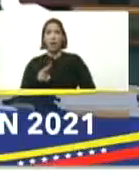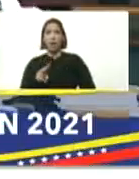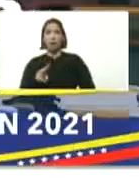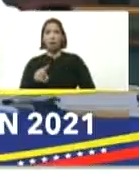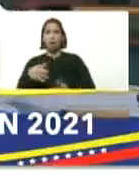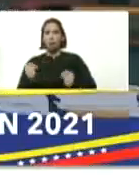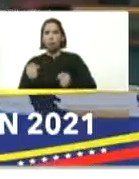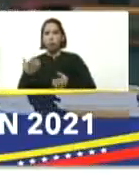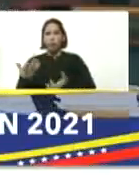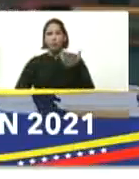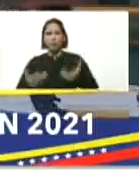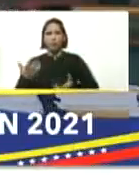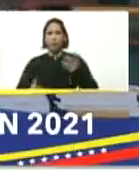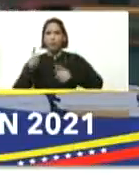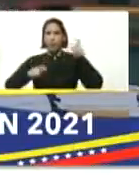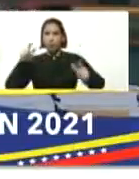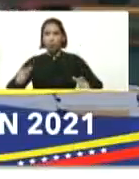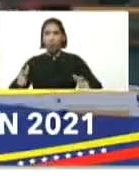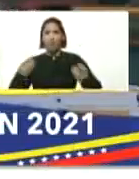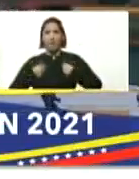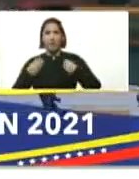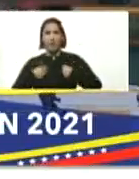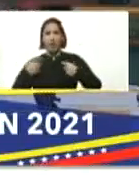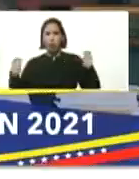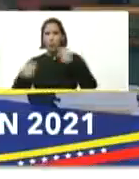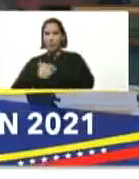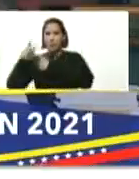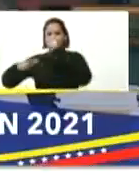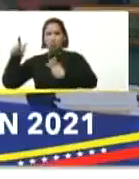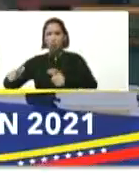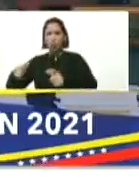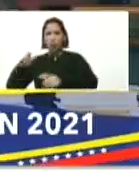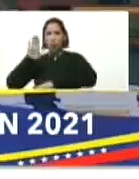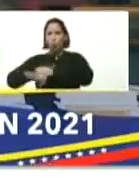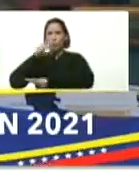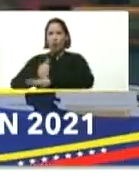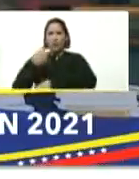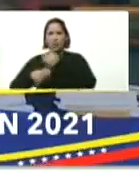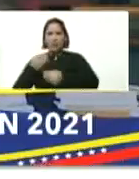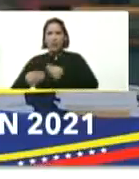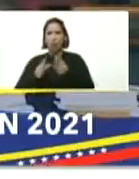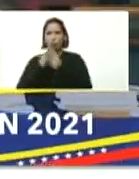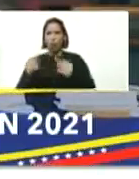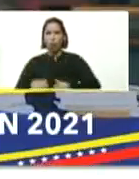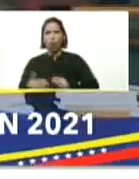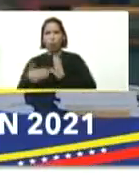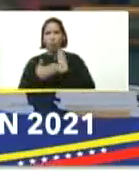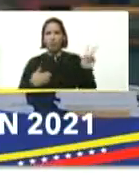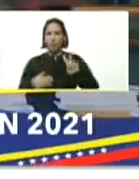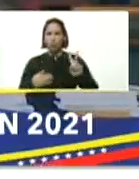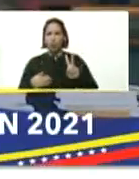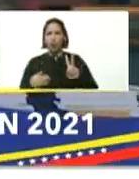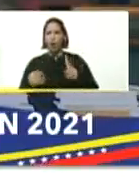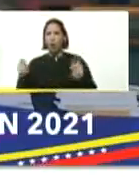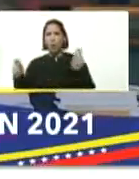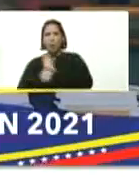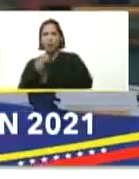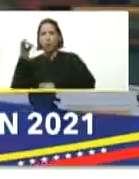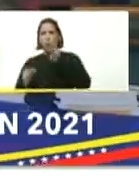que quemaron gente viva, convertir a los victimarios y asesinos en jueces, en